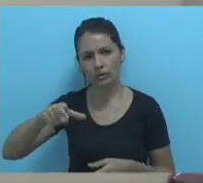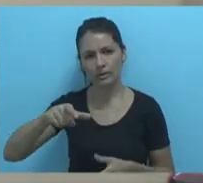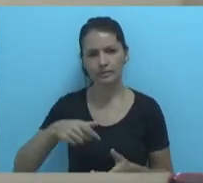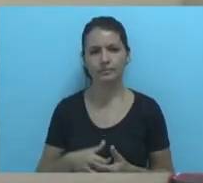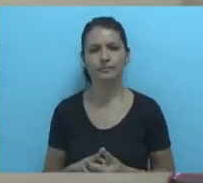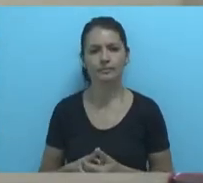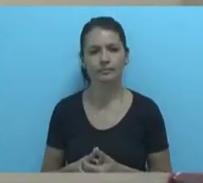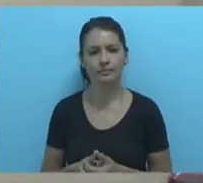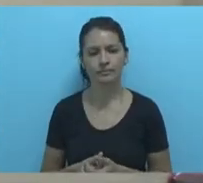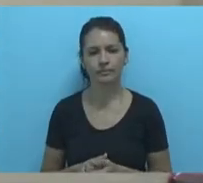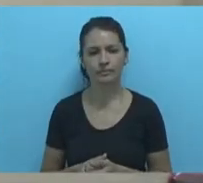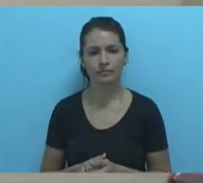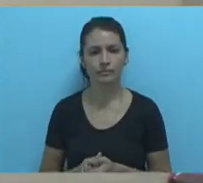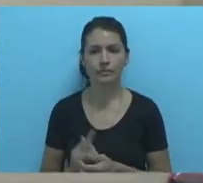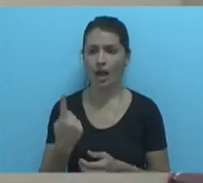Quiero traer a Aye,